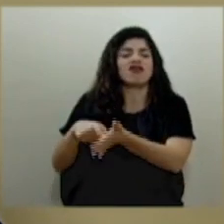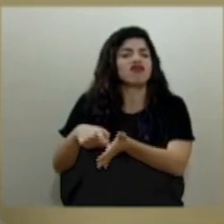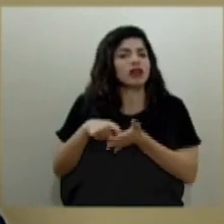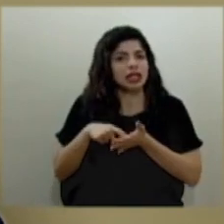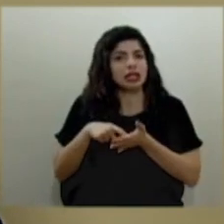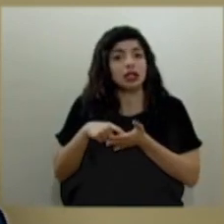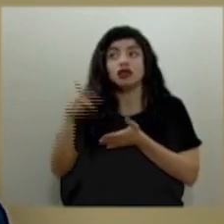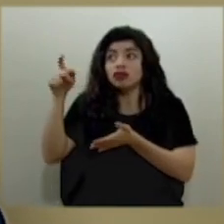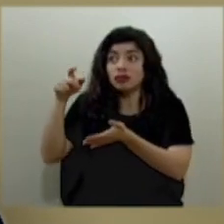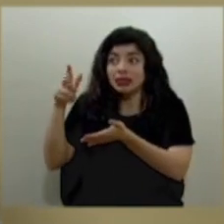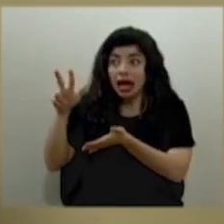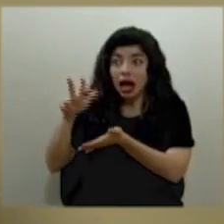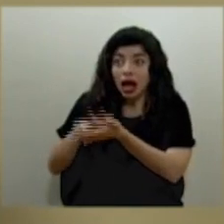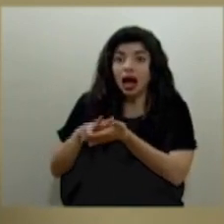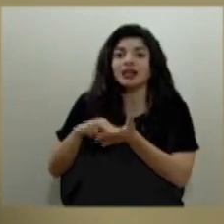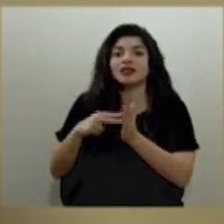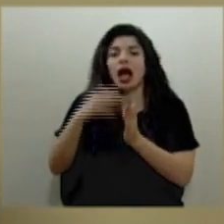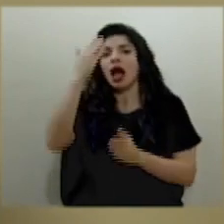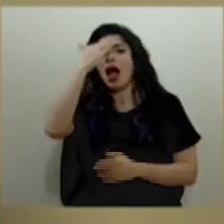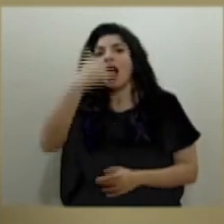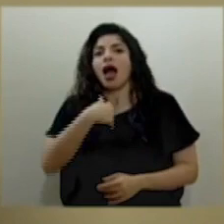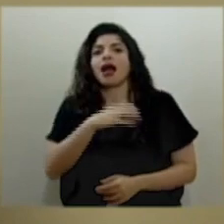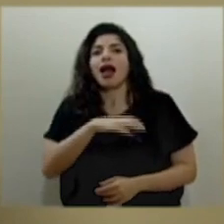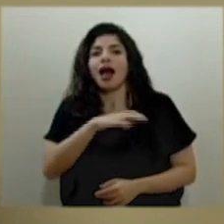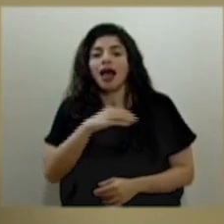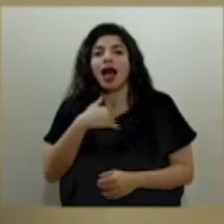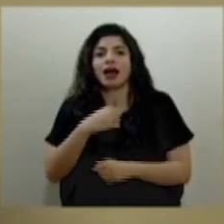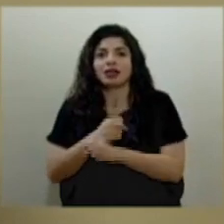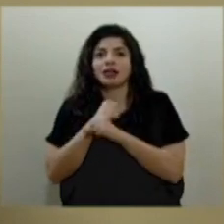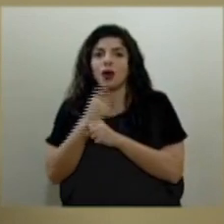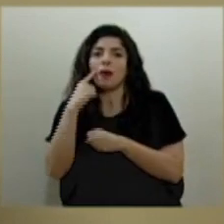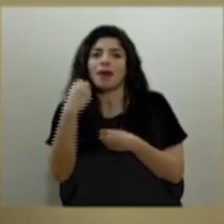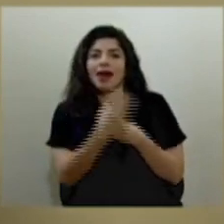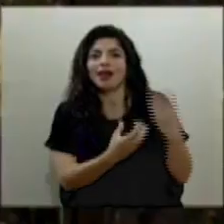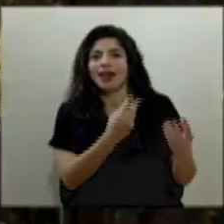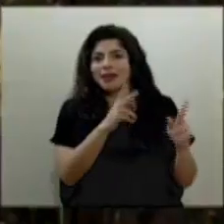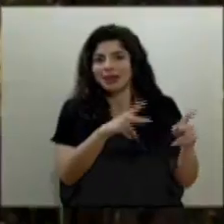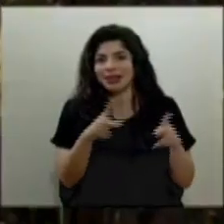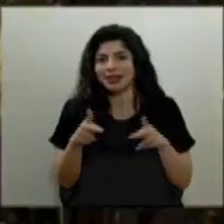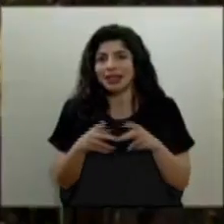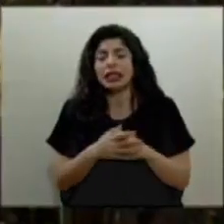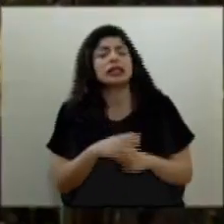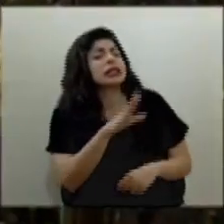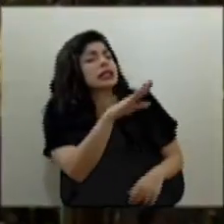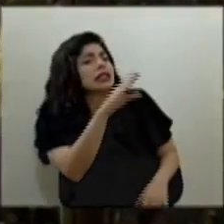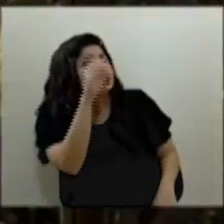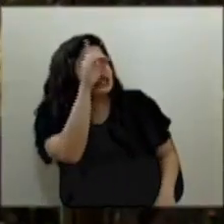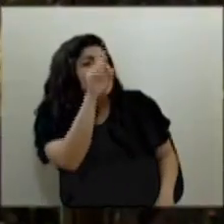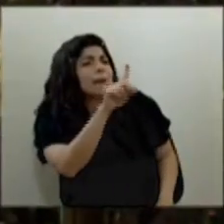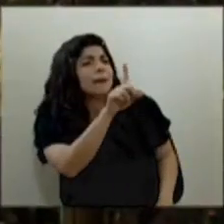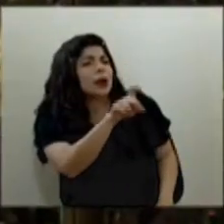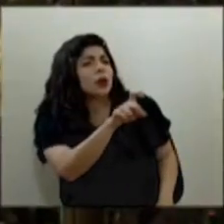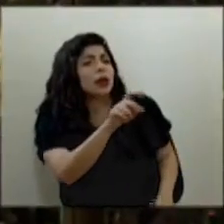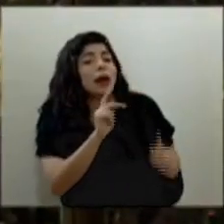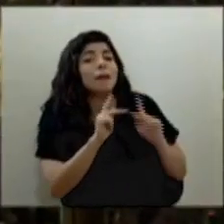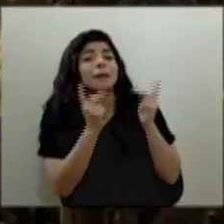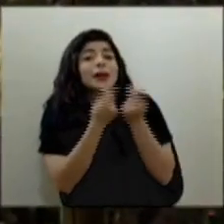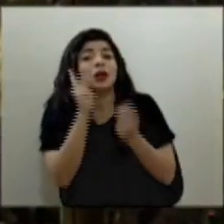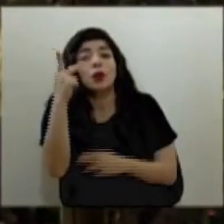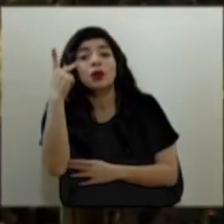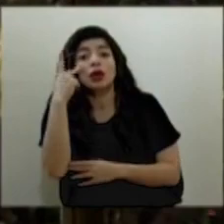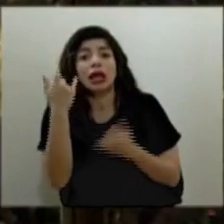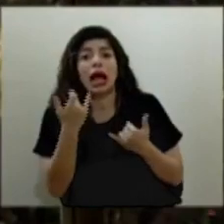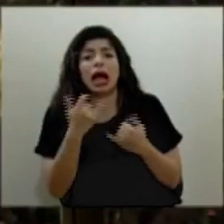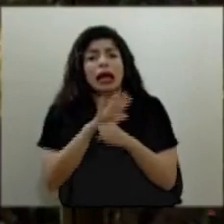de seguridad, de calidad mínimo para llevar un producto de esos a la población. Don Daniel, una consulta adicional. Los partidos políticos